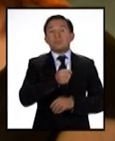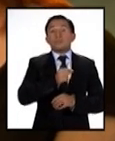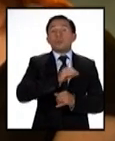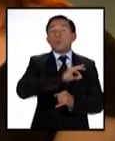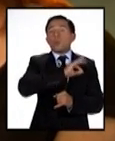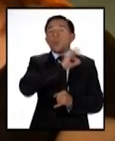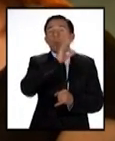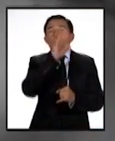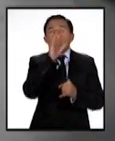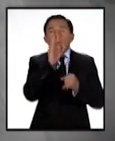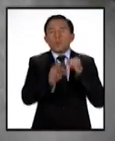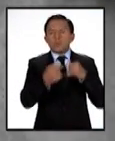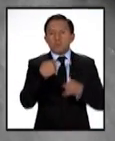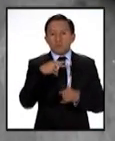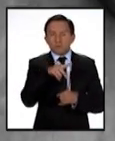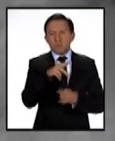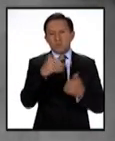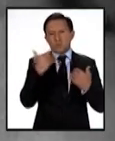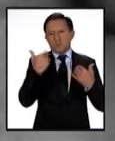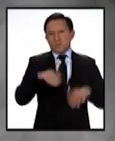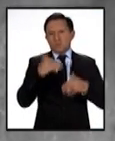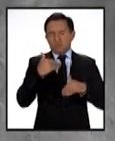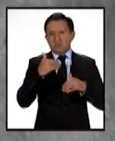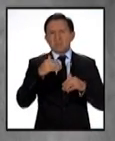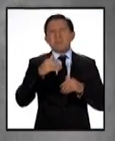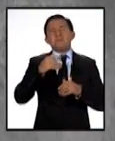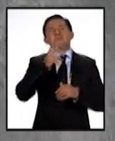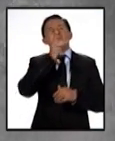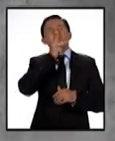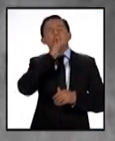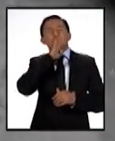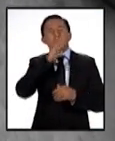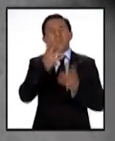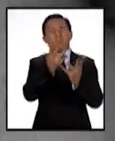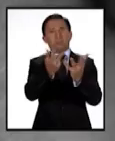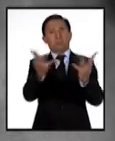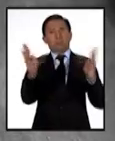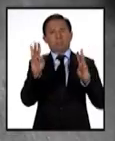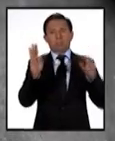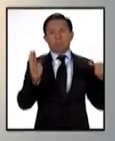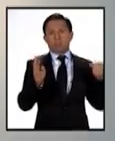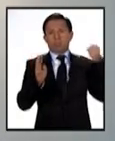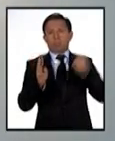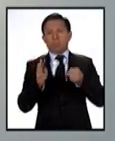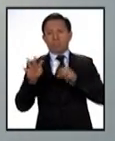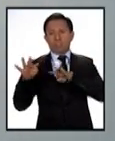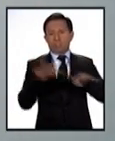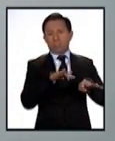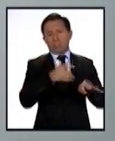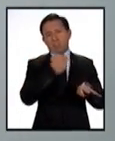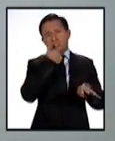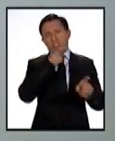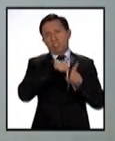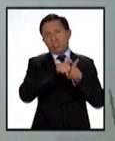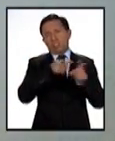esto, avergonzarlo en público con todos los padres de familia como un niño enfermo mental.